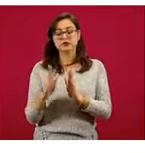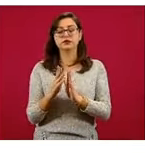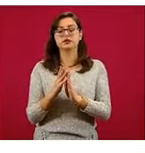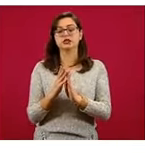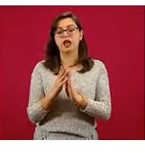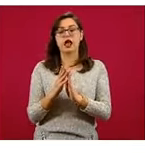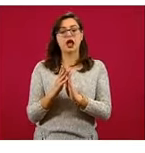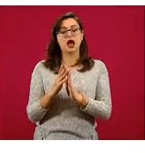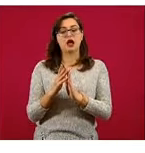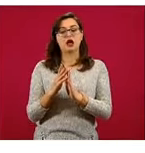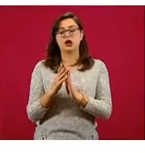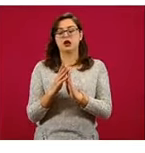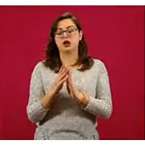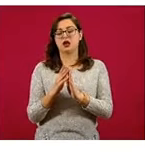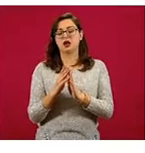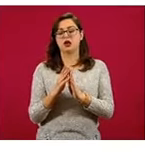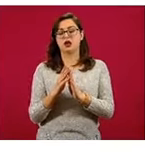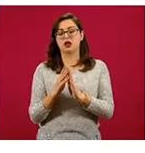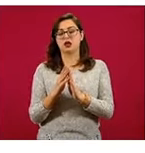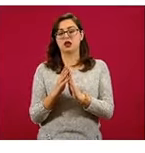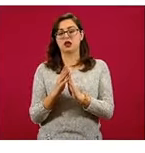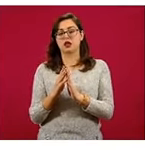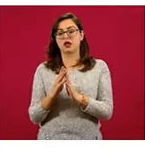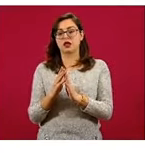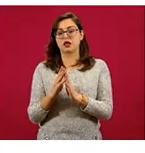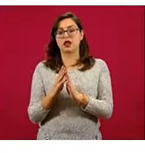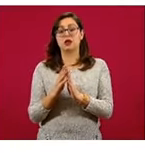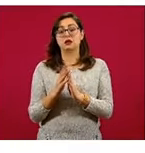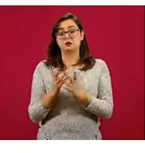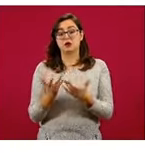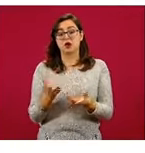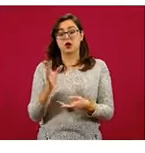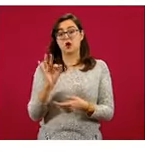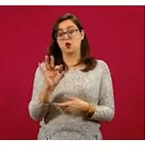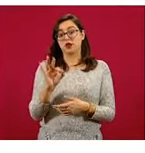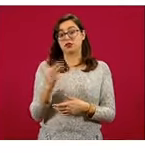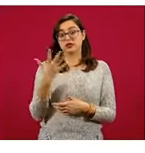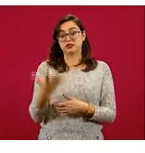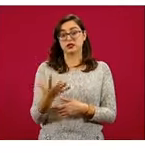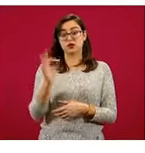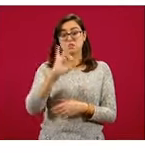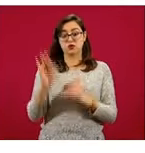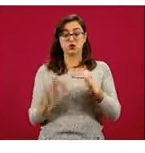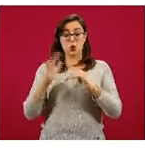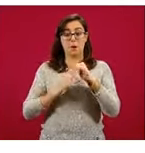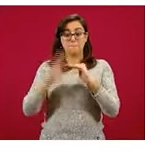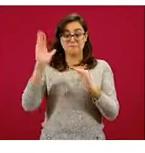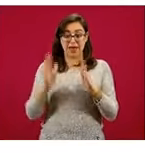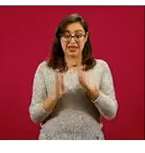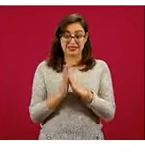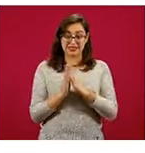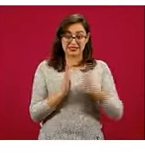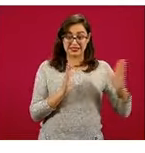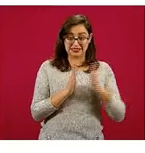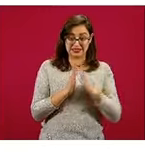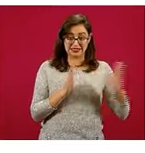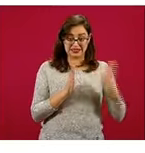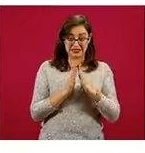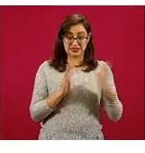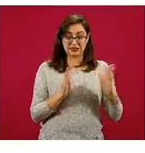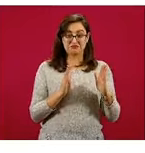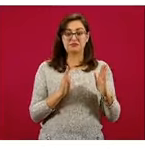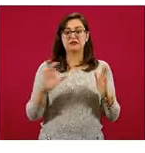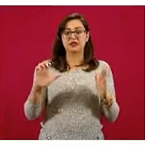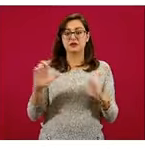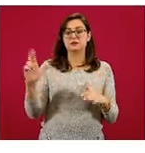tener todas aquellas entidades federativas que están por encima de ese porcentaje de positividad. Lógicamente destacarían